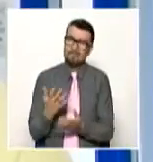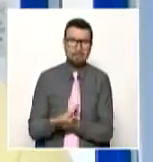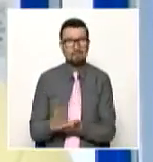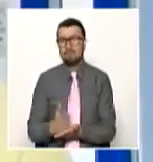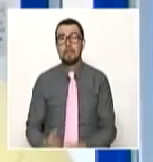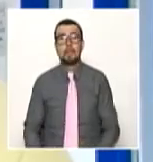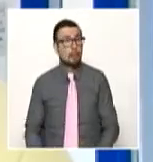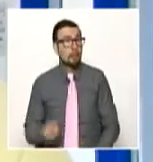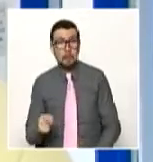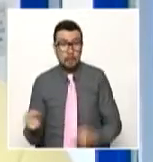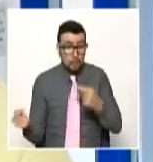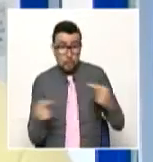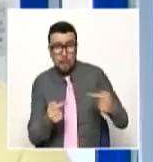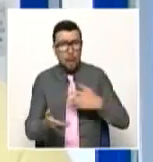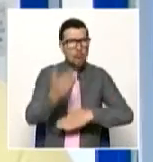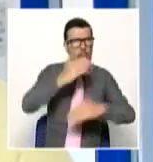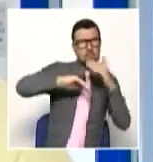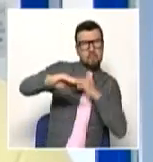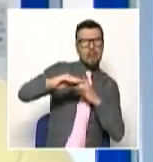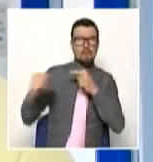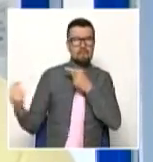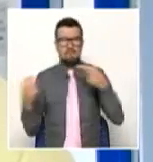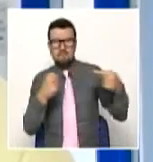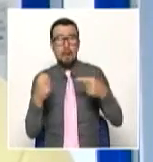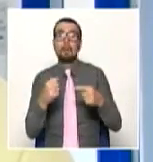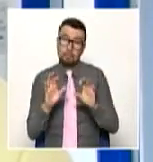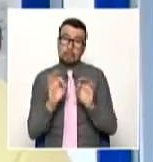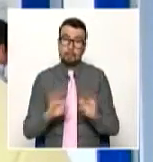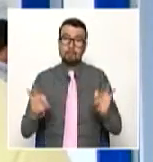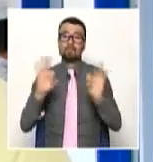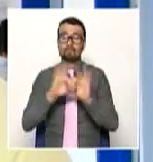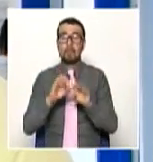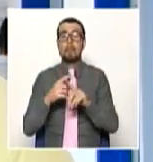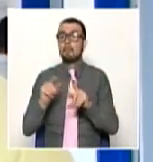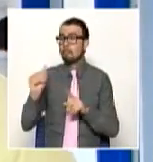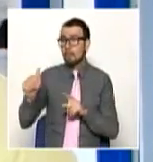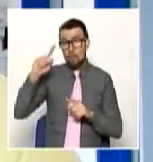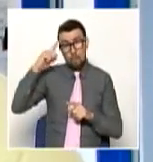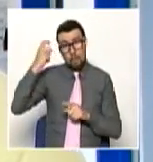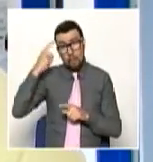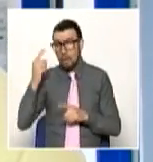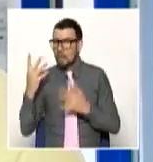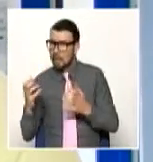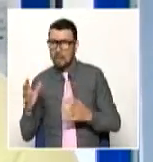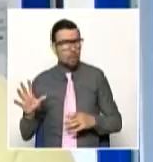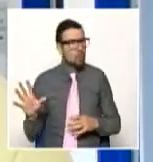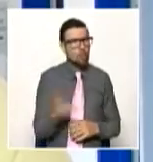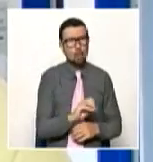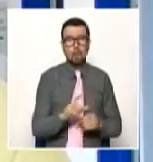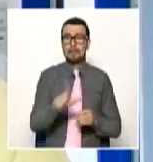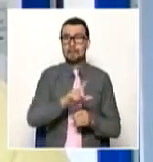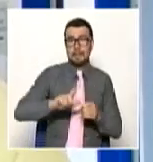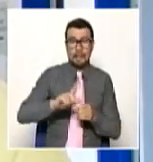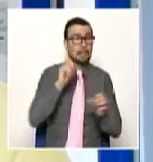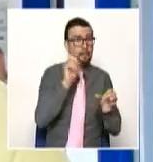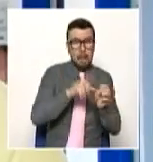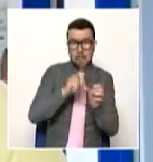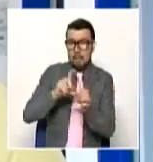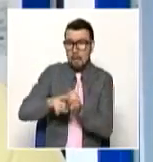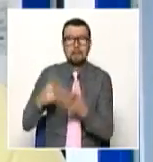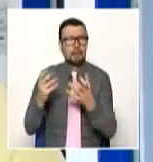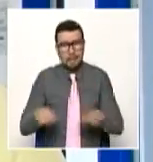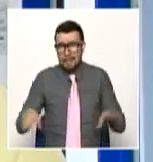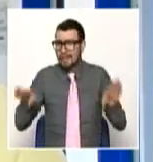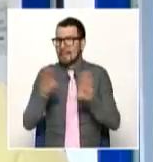muy importantes para nosotros, pero el señor gobernador ha sido claro y es que quiere que todas las ligas estén participando, que todas las ligas tengan las